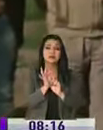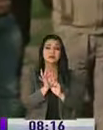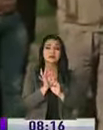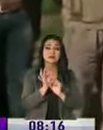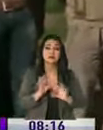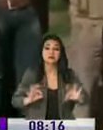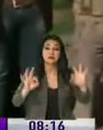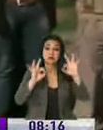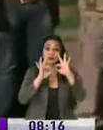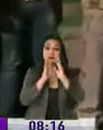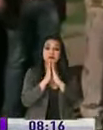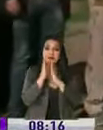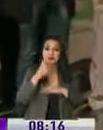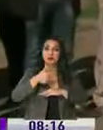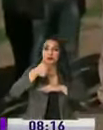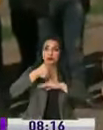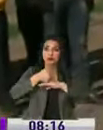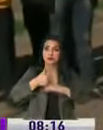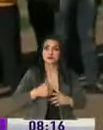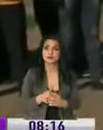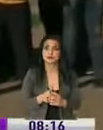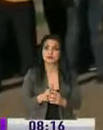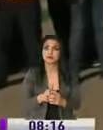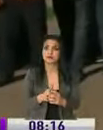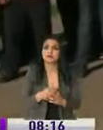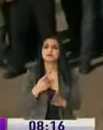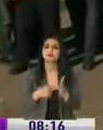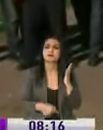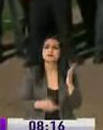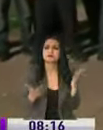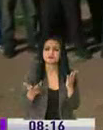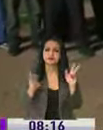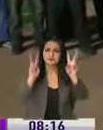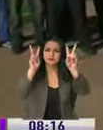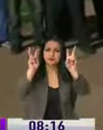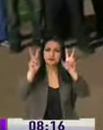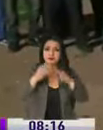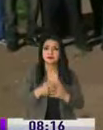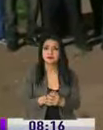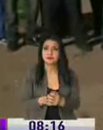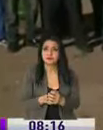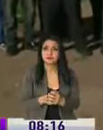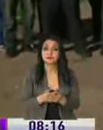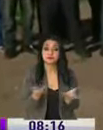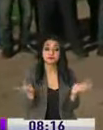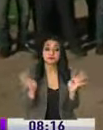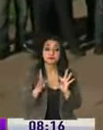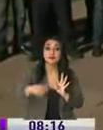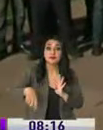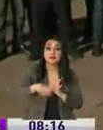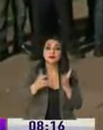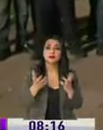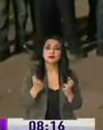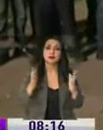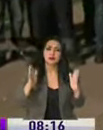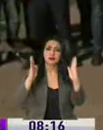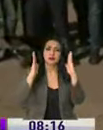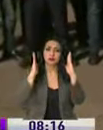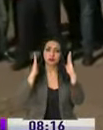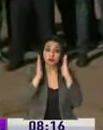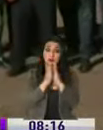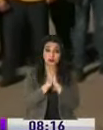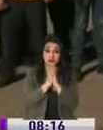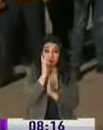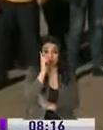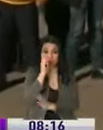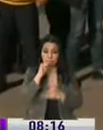hacia las autoridades. ¿Qué es lo que quieren? Pues, como lo escuchamos ahora, ellos quieren atención. Pues no solo una solicitud,